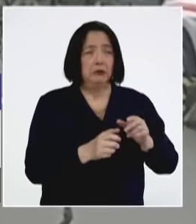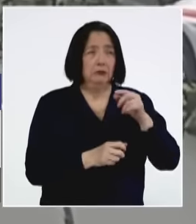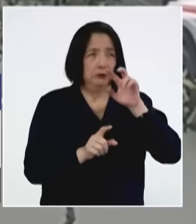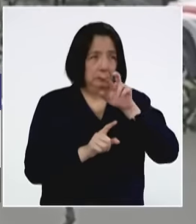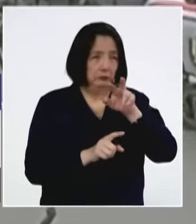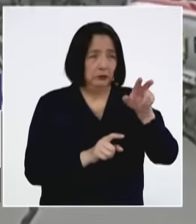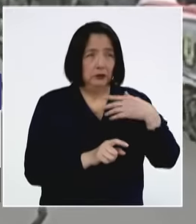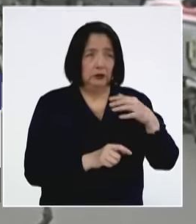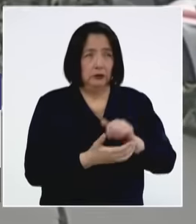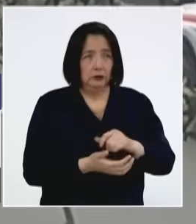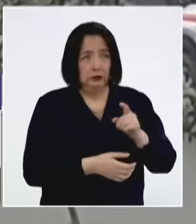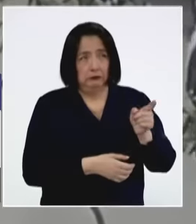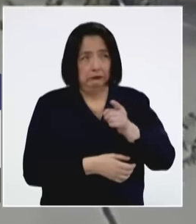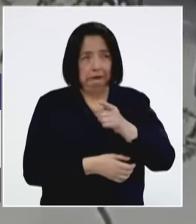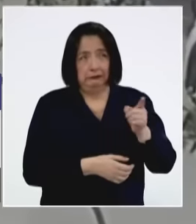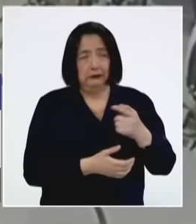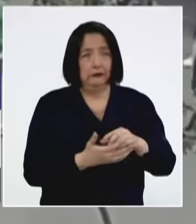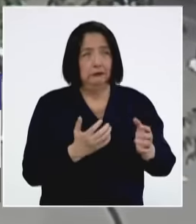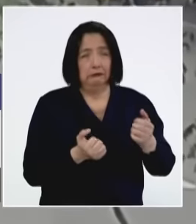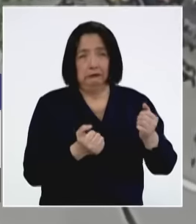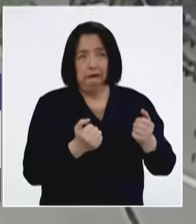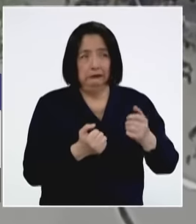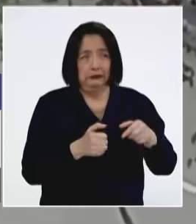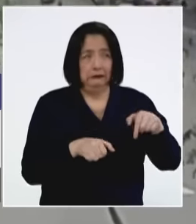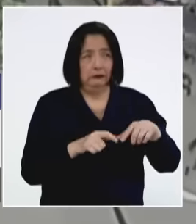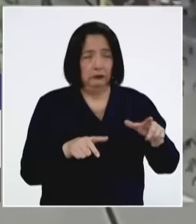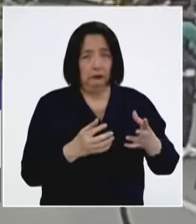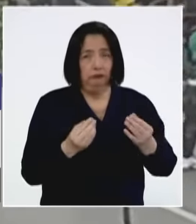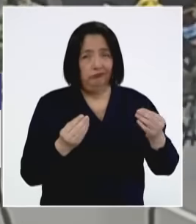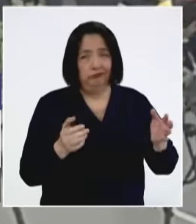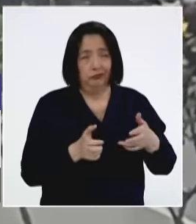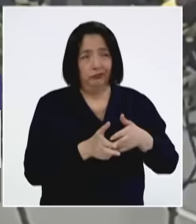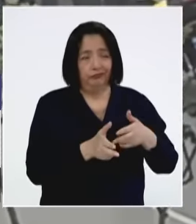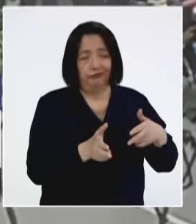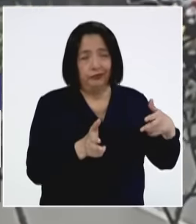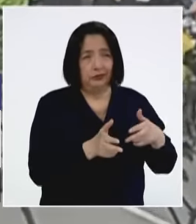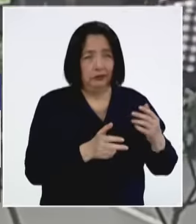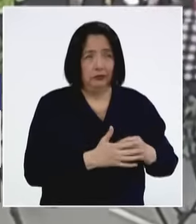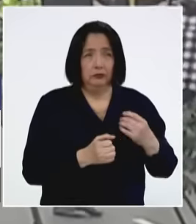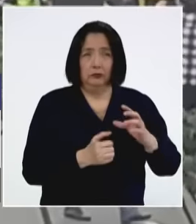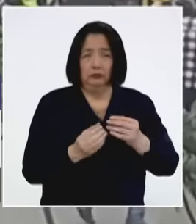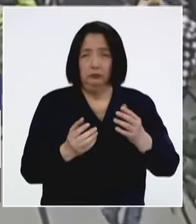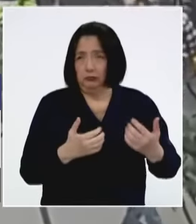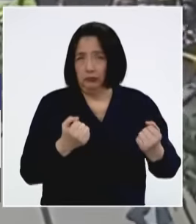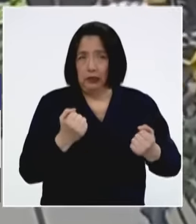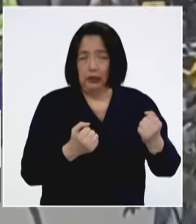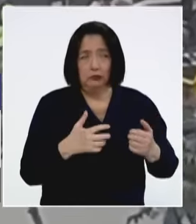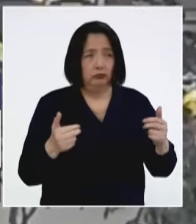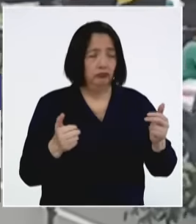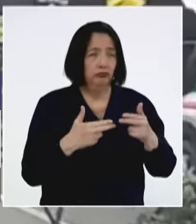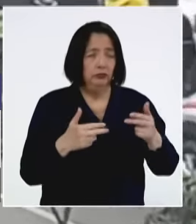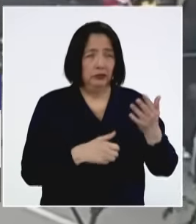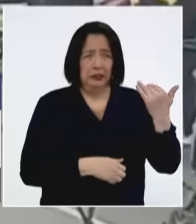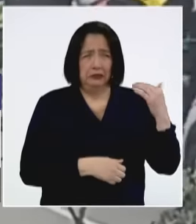puedes ver, la afluencia de vehículos en esta zona es demasiada, es una zona muy transitada de por sí.